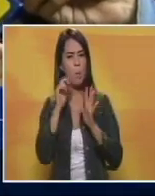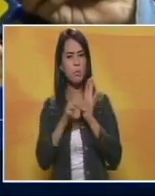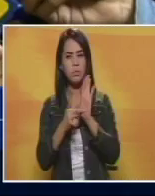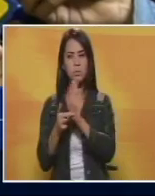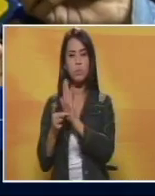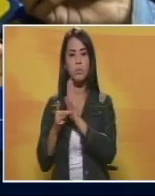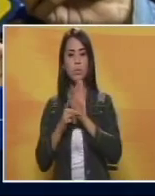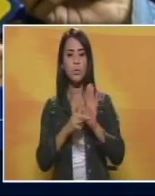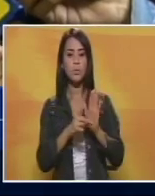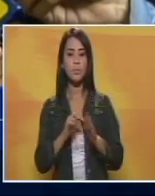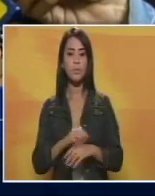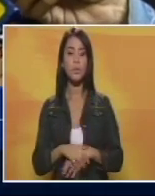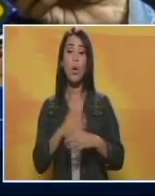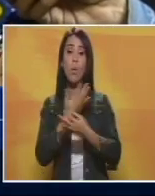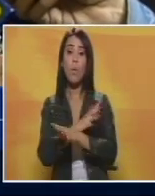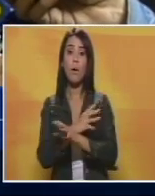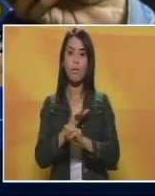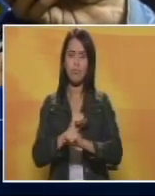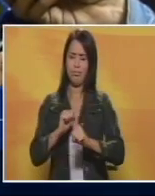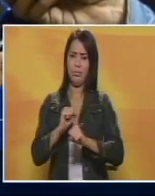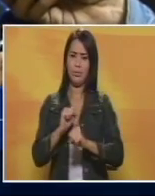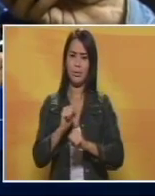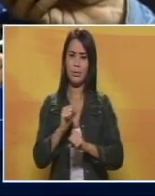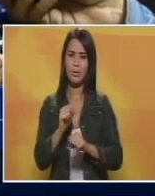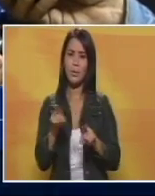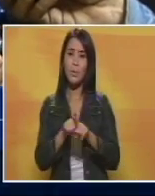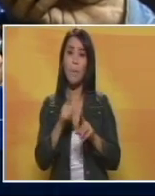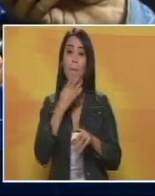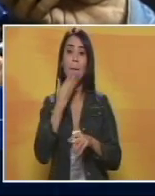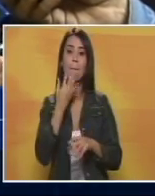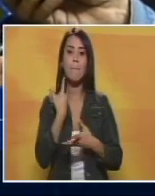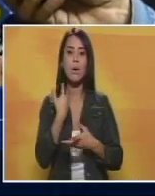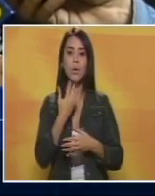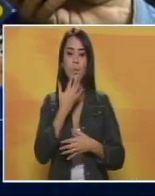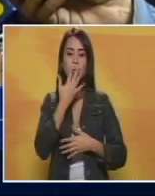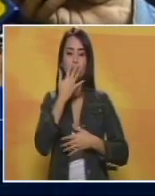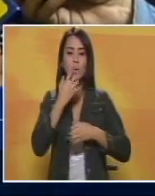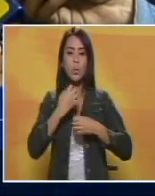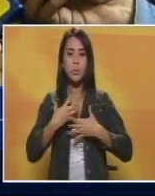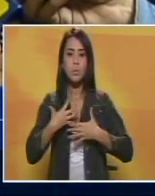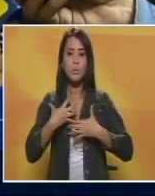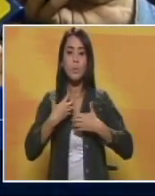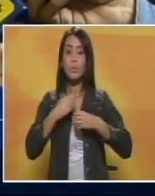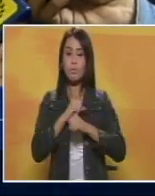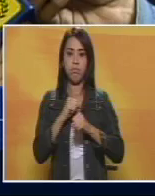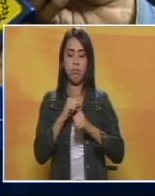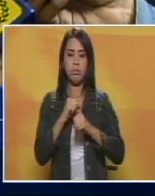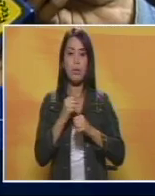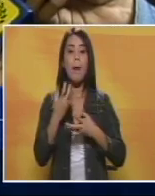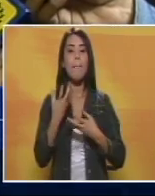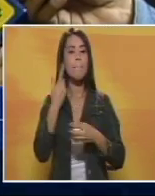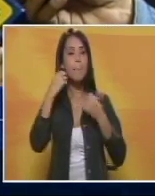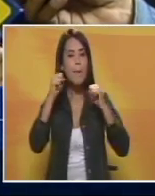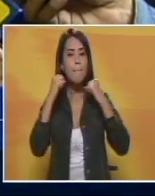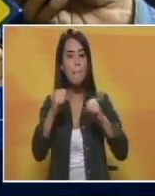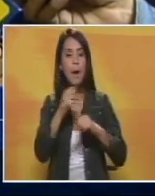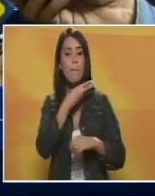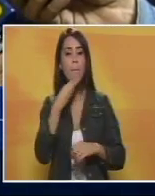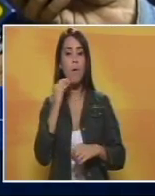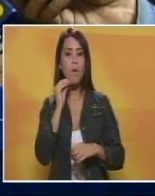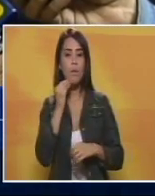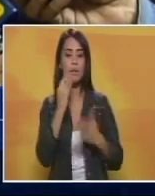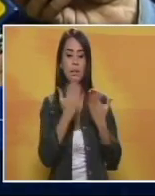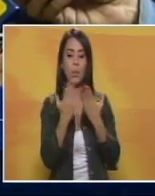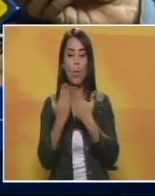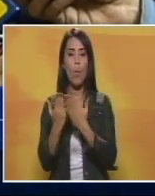un juego llamado los juegos del choque o los juegos de la asfixia o juegos de la muerte, practicado por adolescentes en colegios.